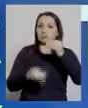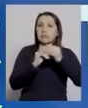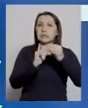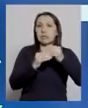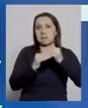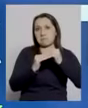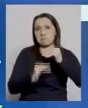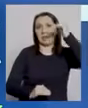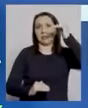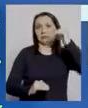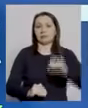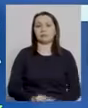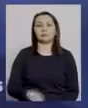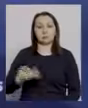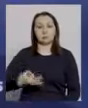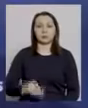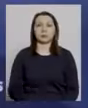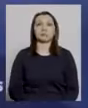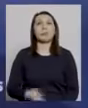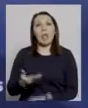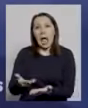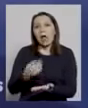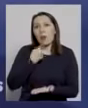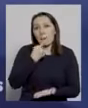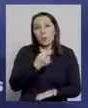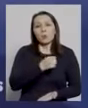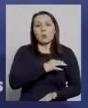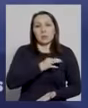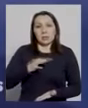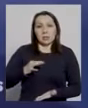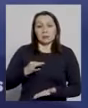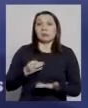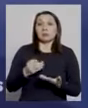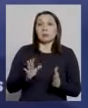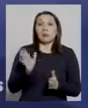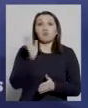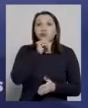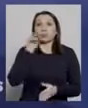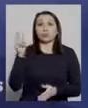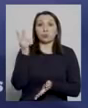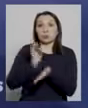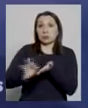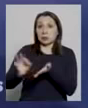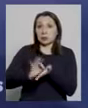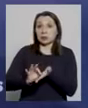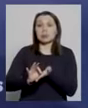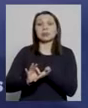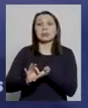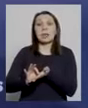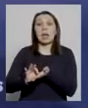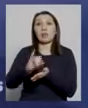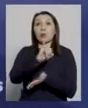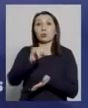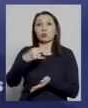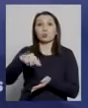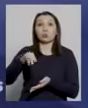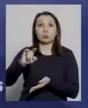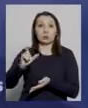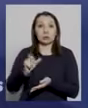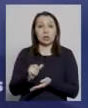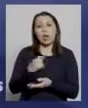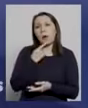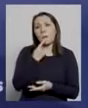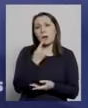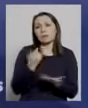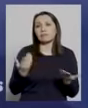es. Exactamente. Perfecto. Ministro, le hago la pregunta, ya que no está el subsecretario de redes asistenciales. Quería preguntarle